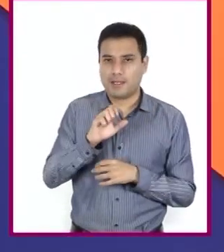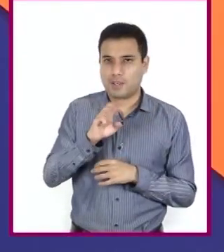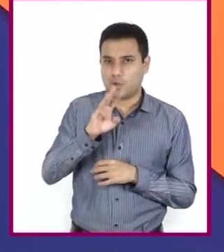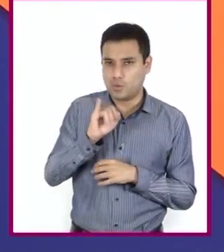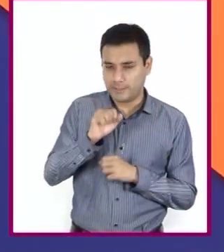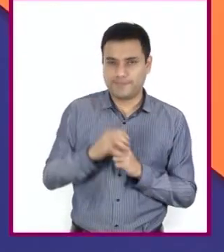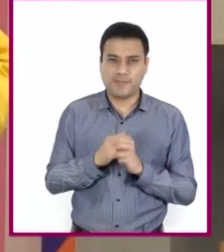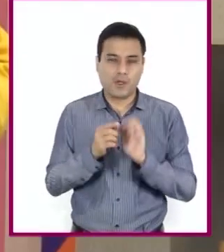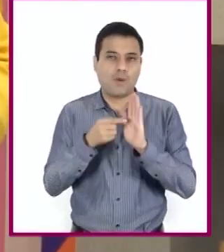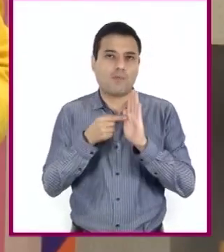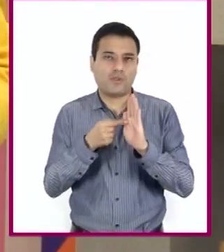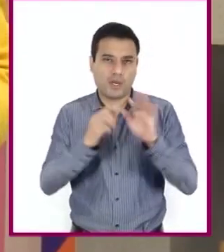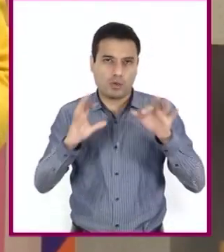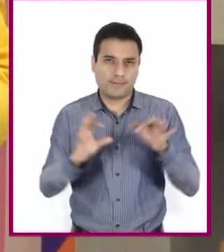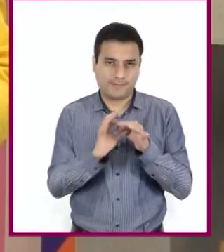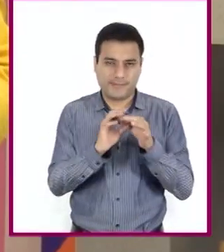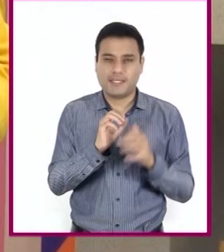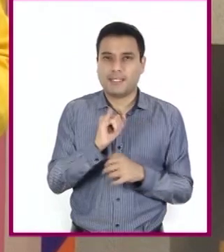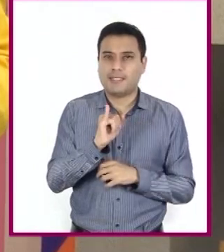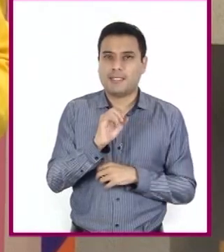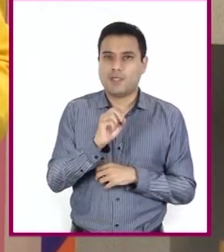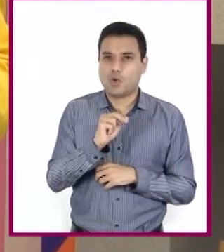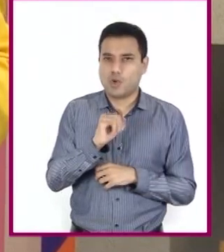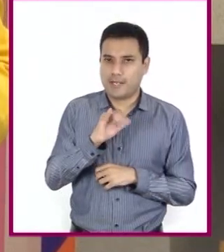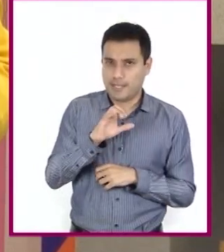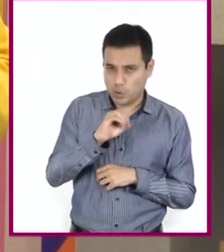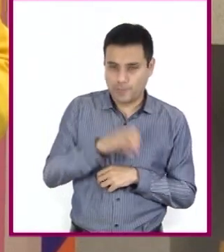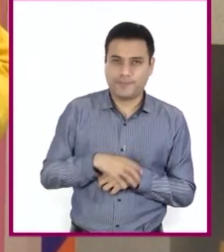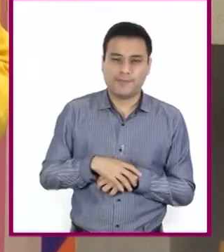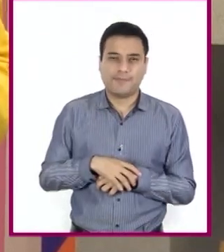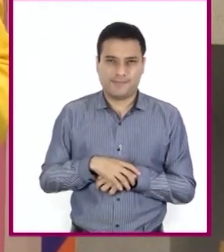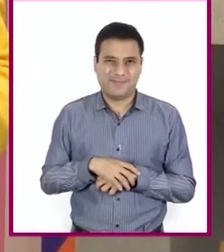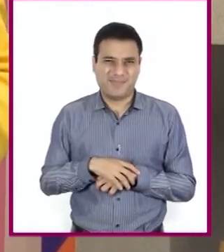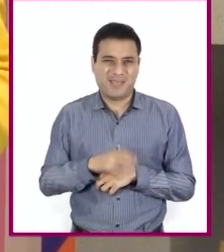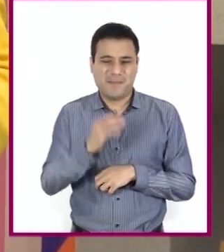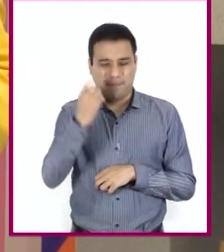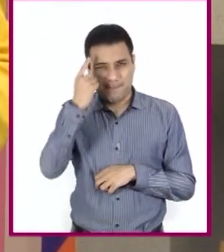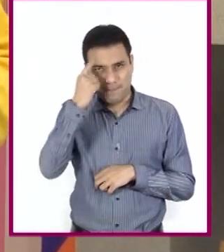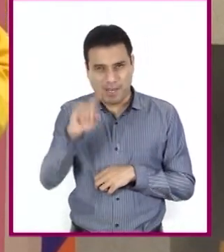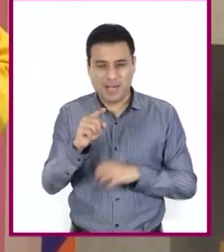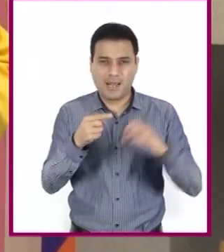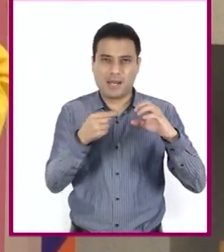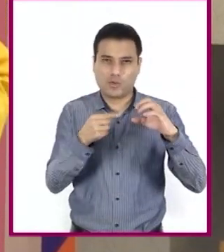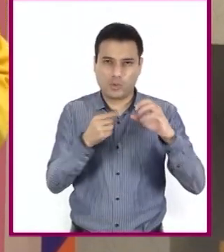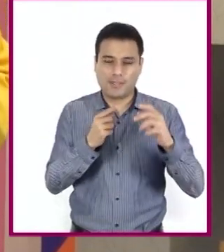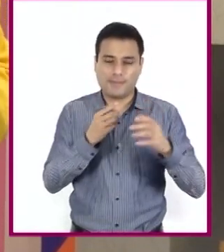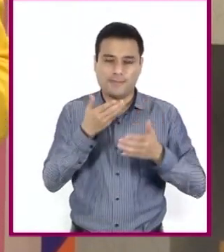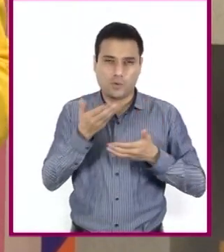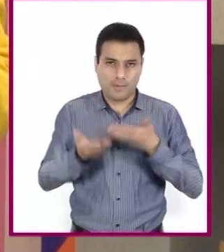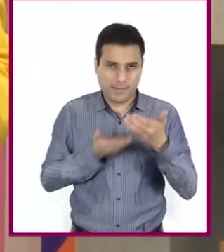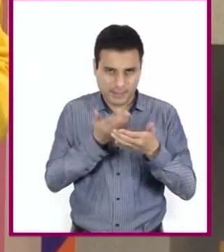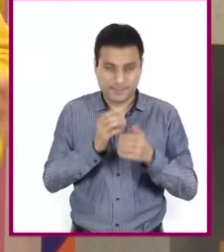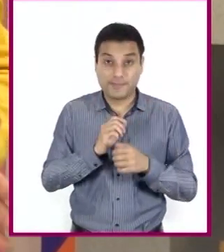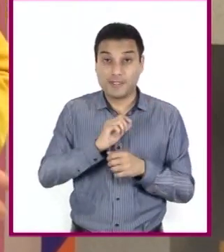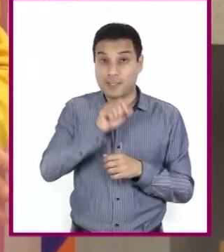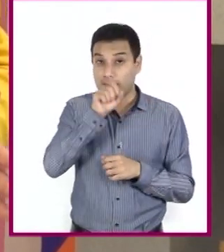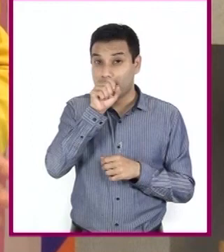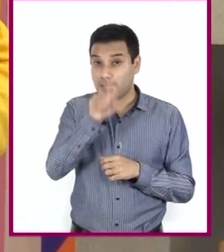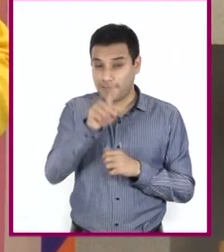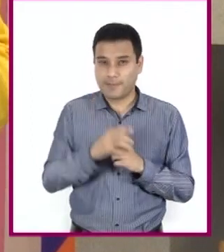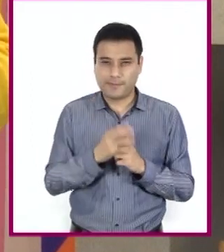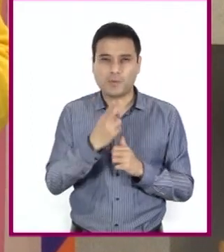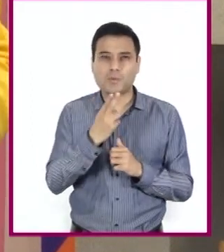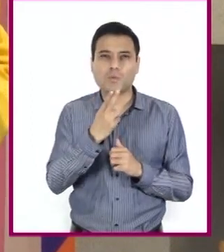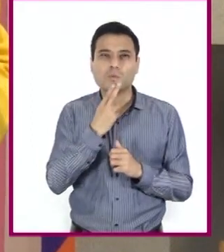enlace químico, iónico y covalente, donde se ceden o comparten electrones, y finalmente las ecuaciones